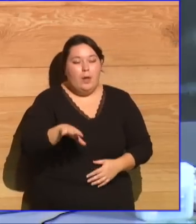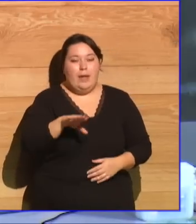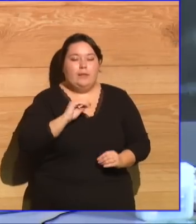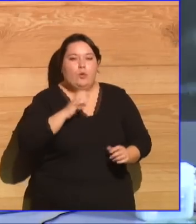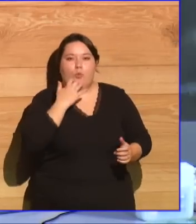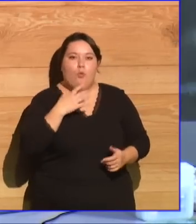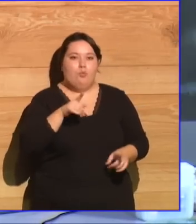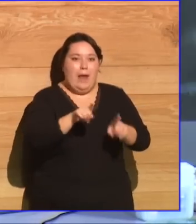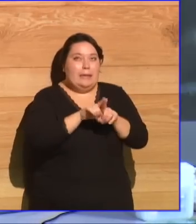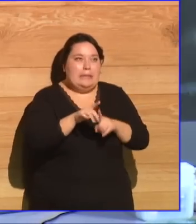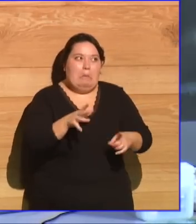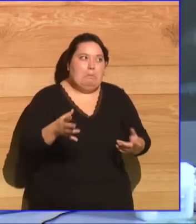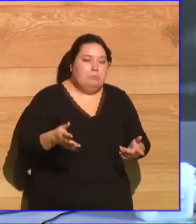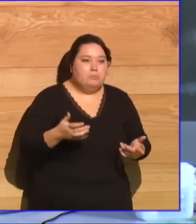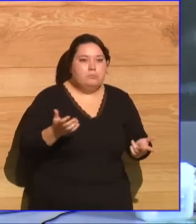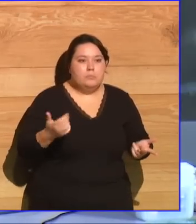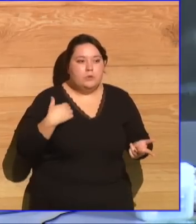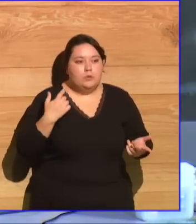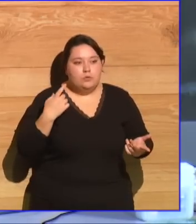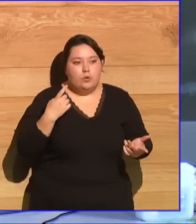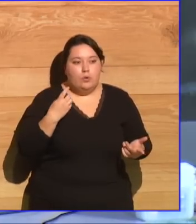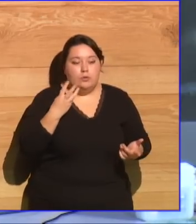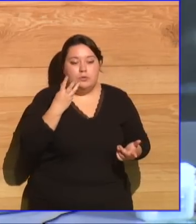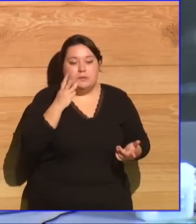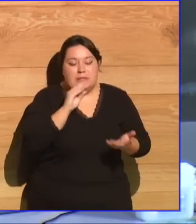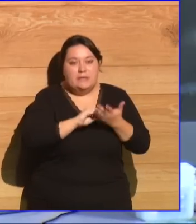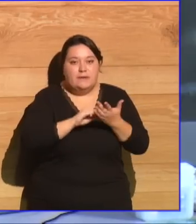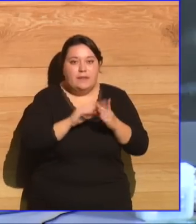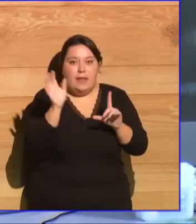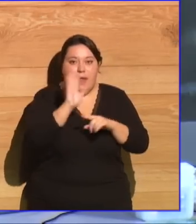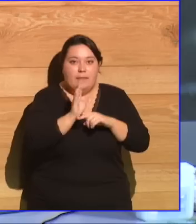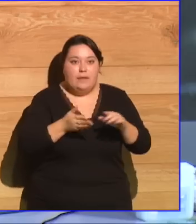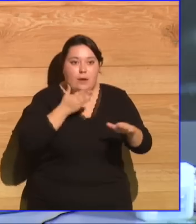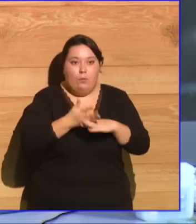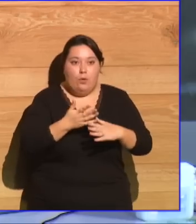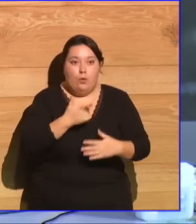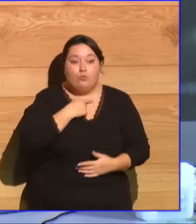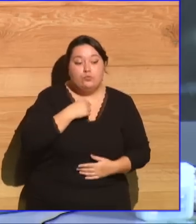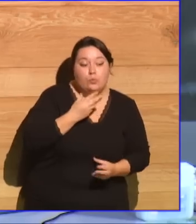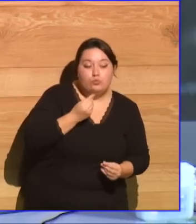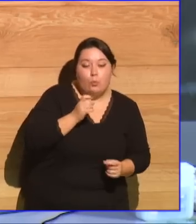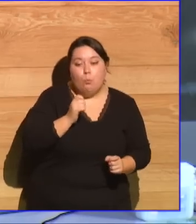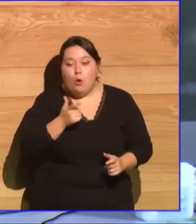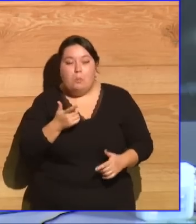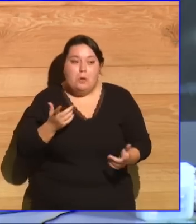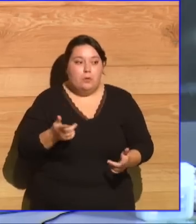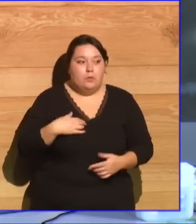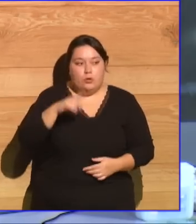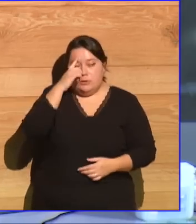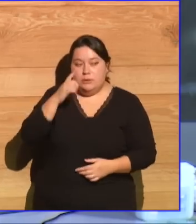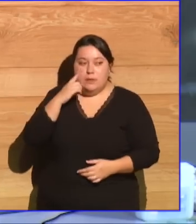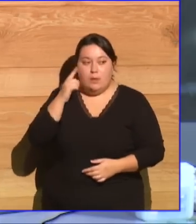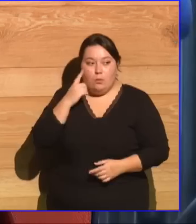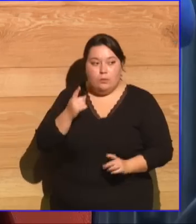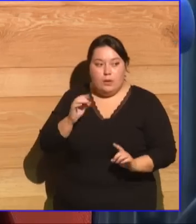las razones por si cada vez que estrena yo voy mínimo 3 veces al cine a ver una película de él. Pero me guste mucho o me guste menos. Rodrigo, no sé si te has dado cuenta con nuestra